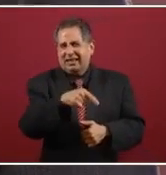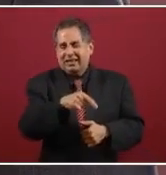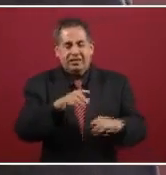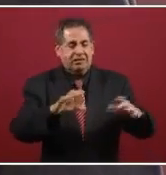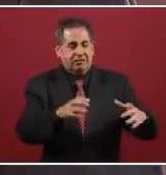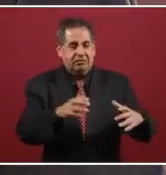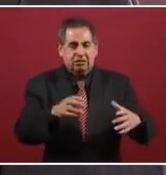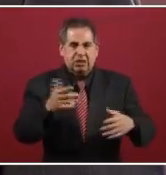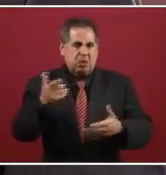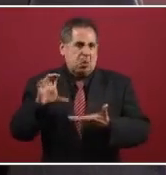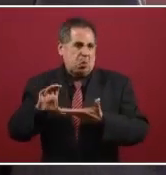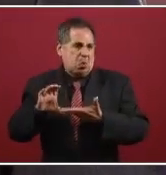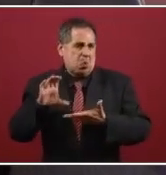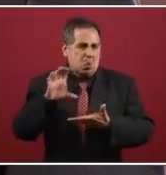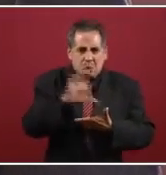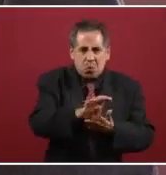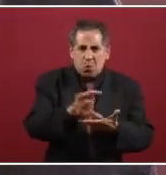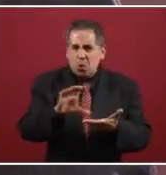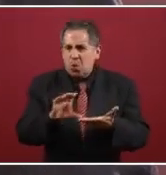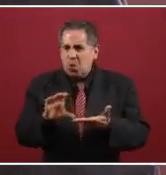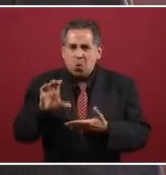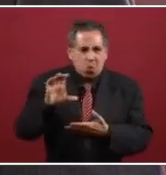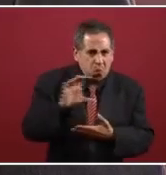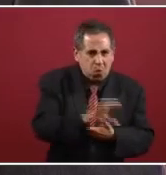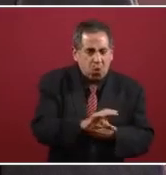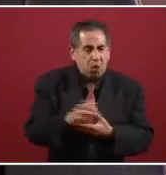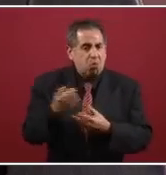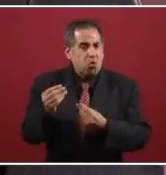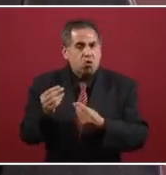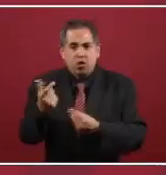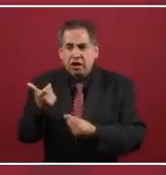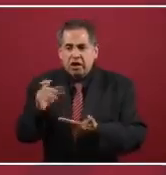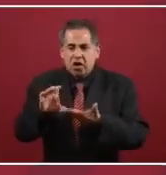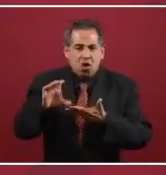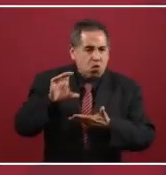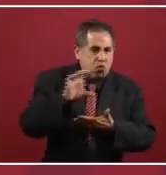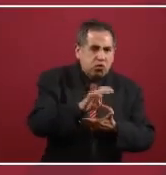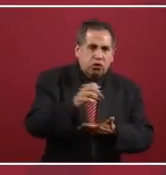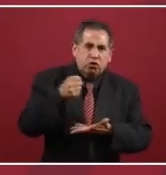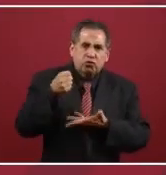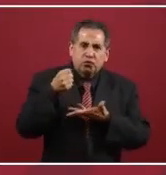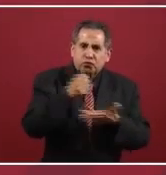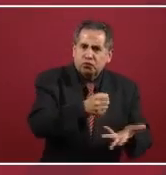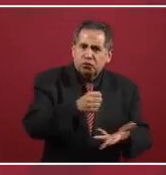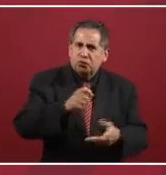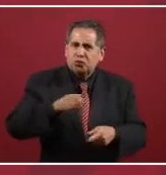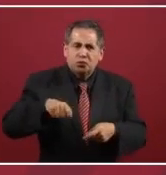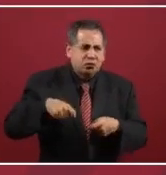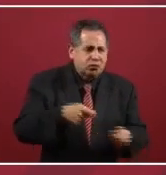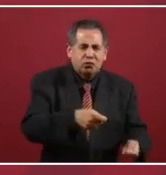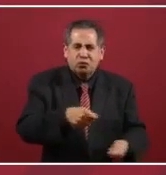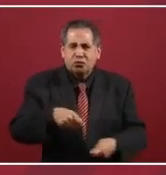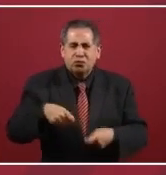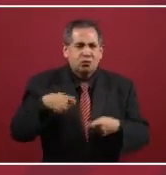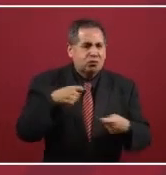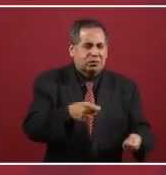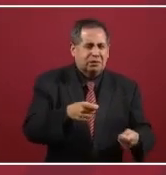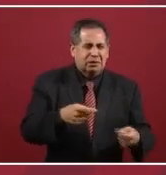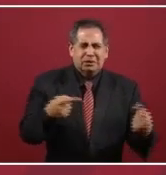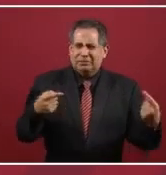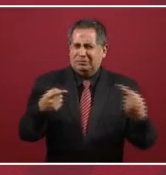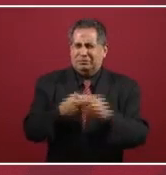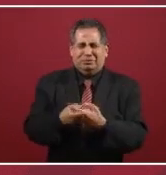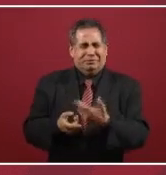que recibían recursos, fondos del gobierno. Es un contrasentido.